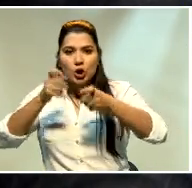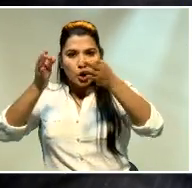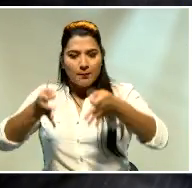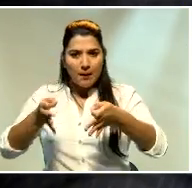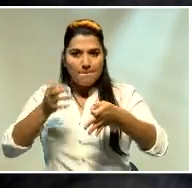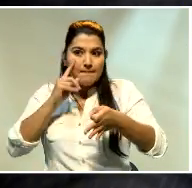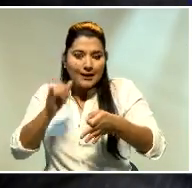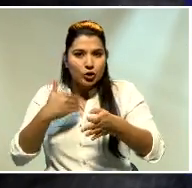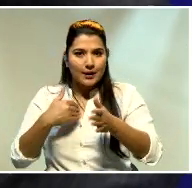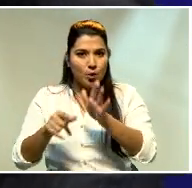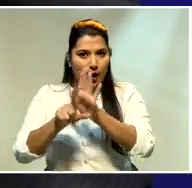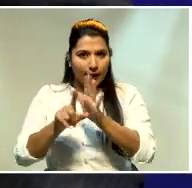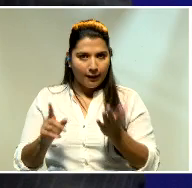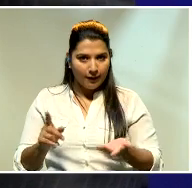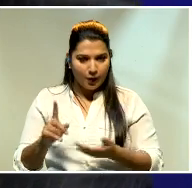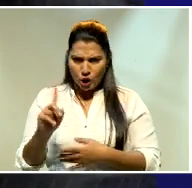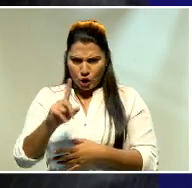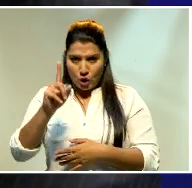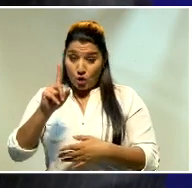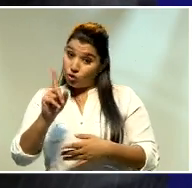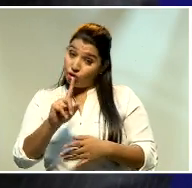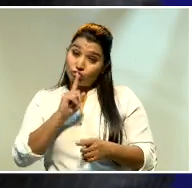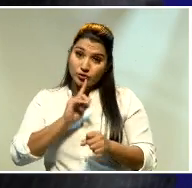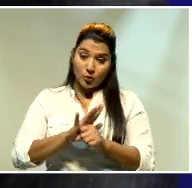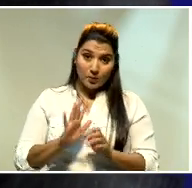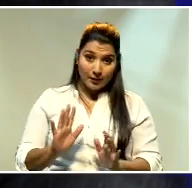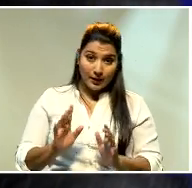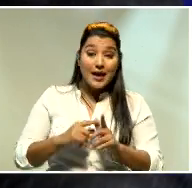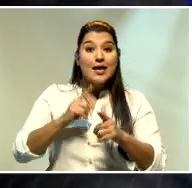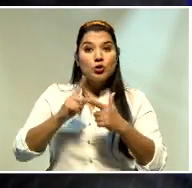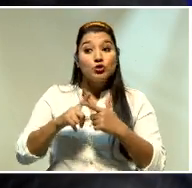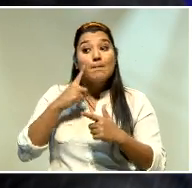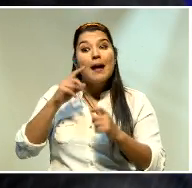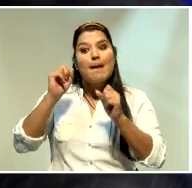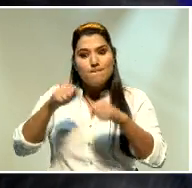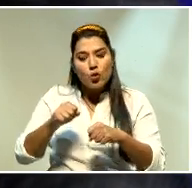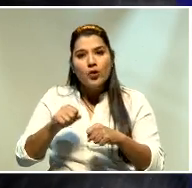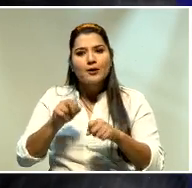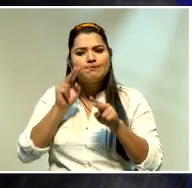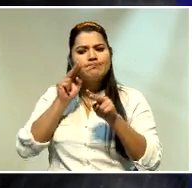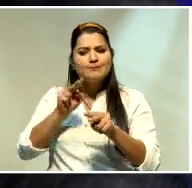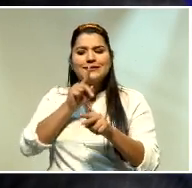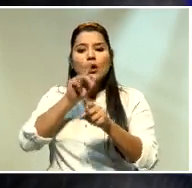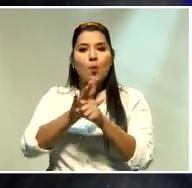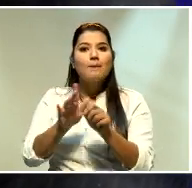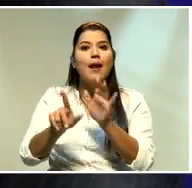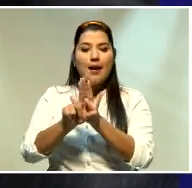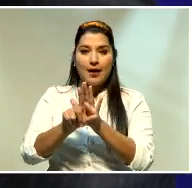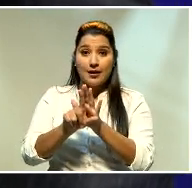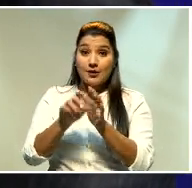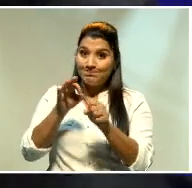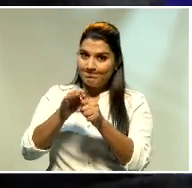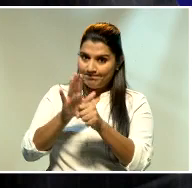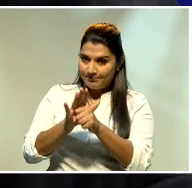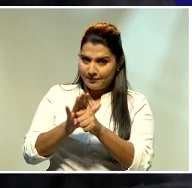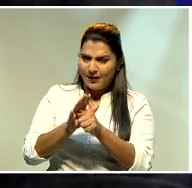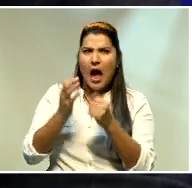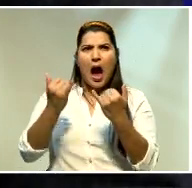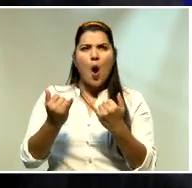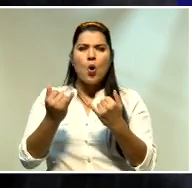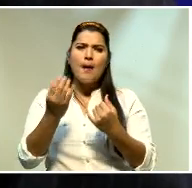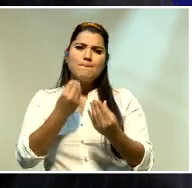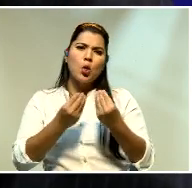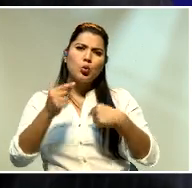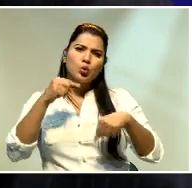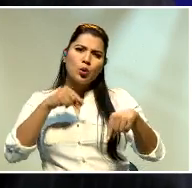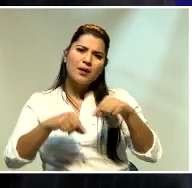hay normativa, no necesariamente que se esté cumpliendo. Entonces, para hacer ese cumplimiento y tutela en campo. En el tema de los agroquímicos es otra vez un